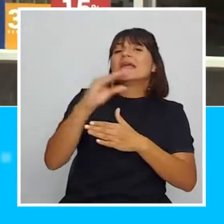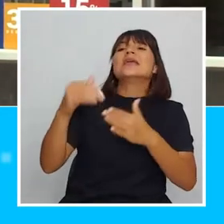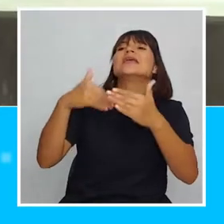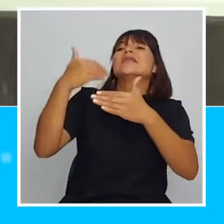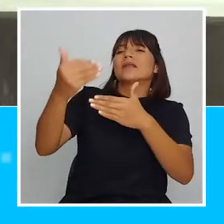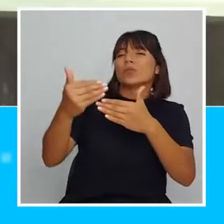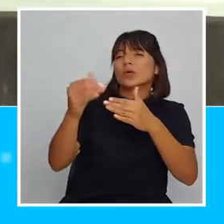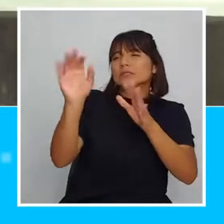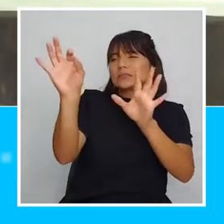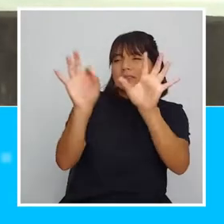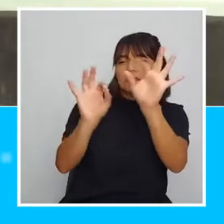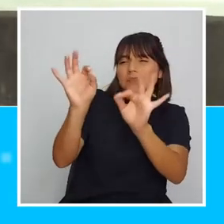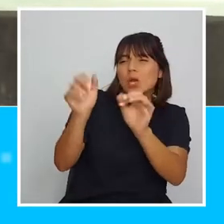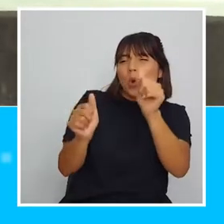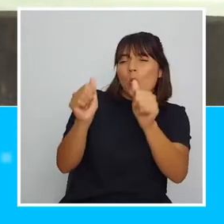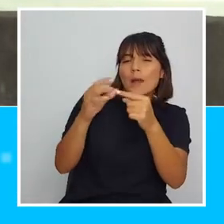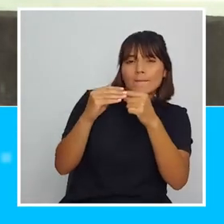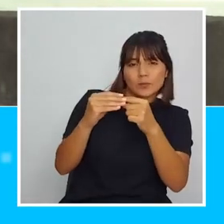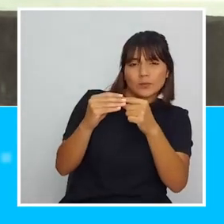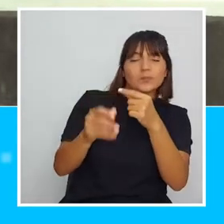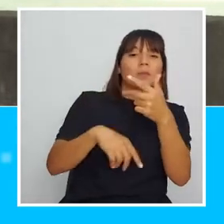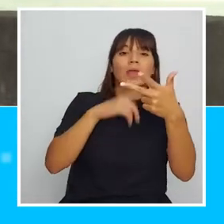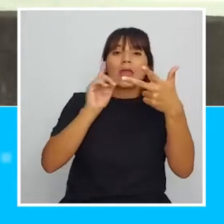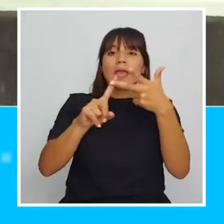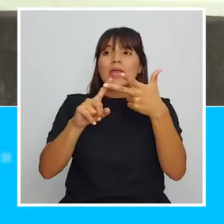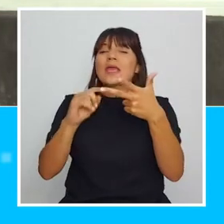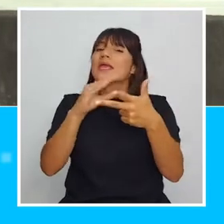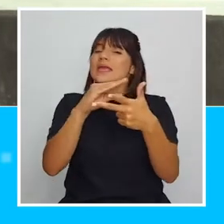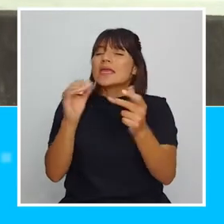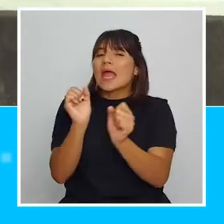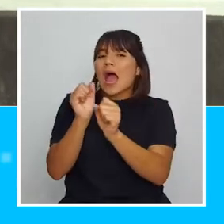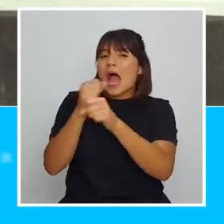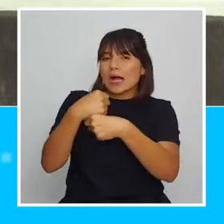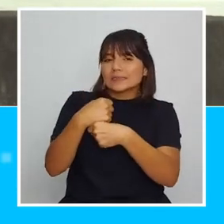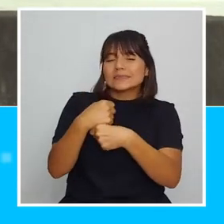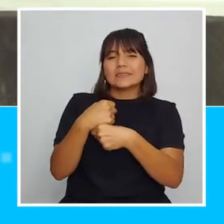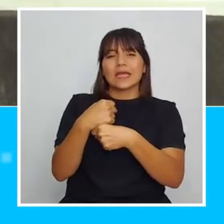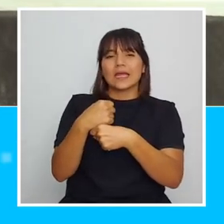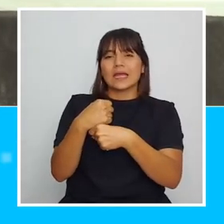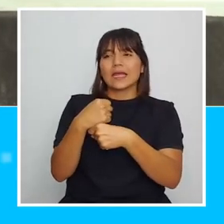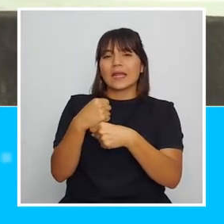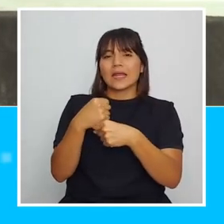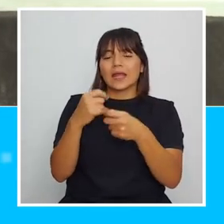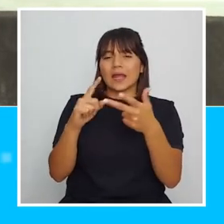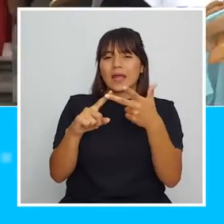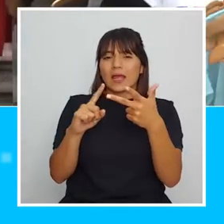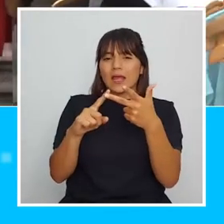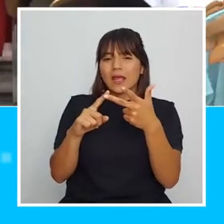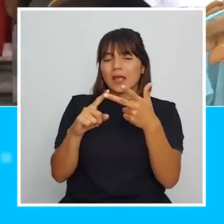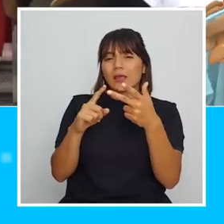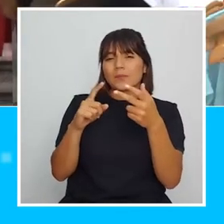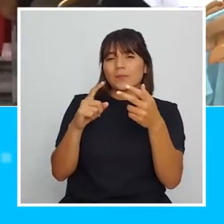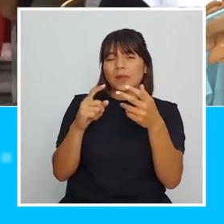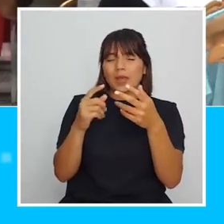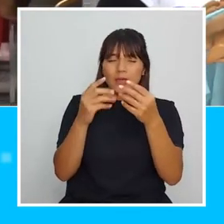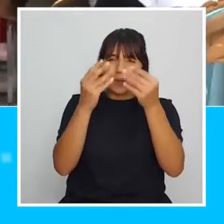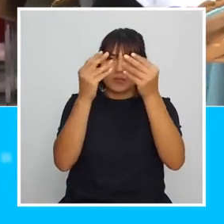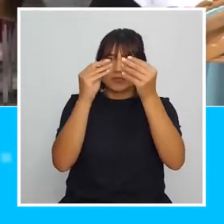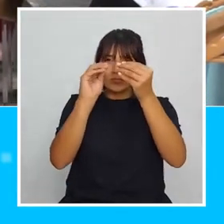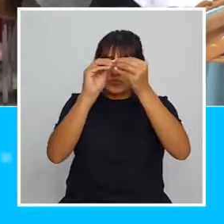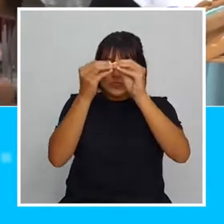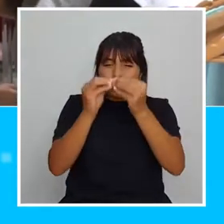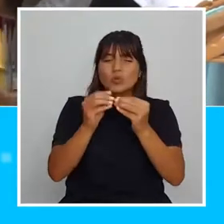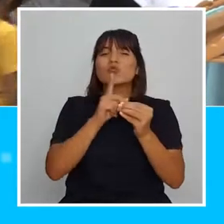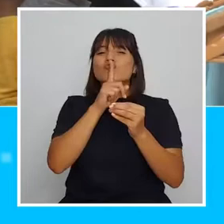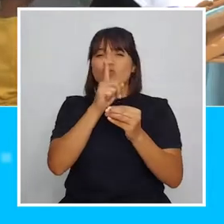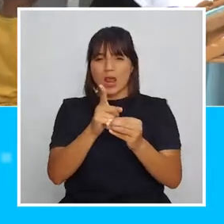cuál no. Eso es. Y la tercera, hacer un cálculo real, ¿verdad? Con el dinero, sacar una parte para ahorrar lo que sea, pero que se pueda ahorrar